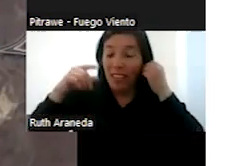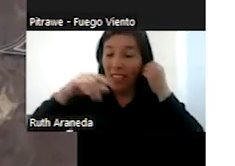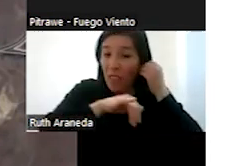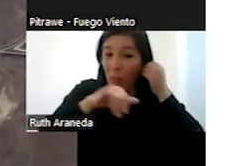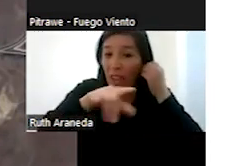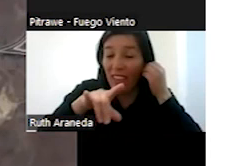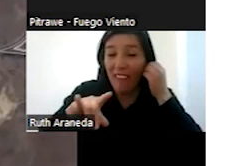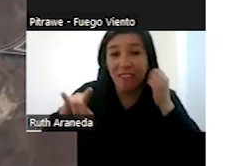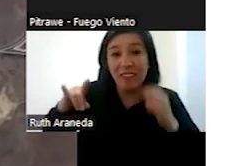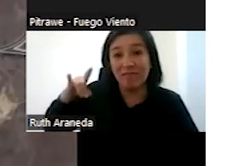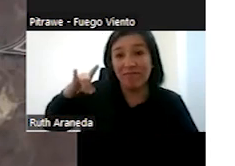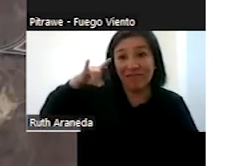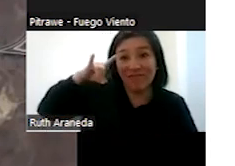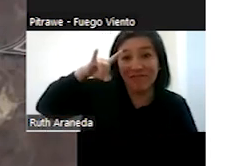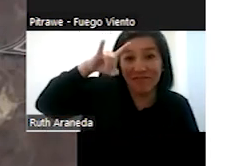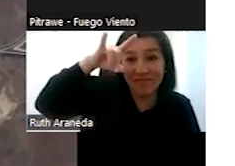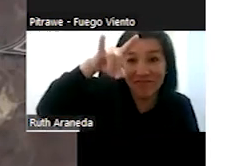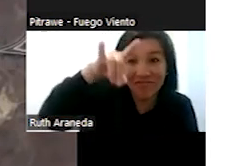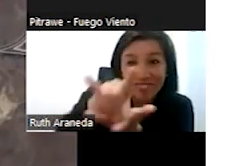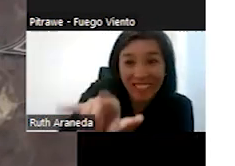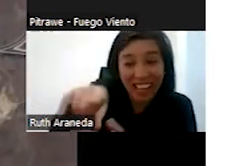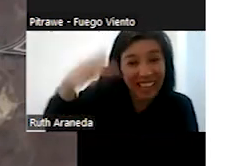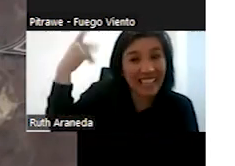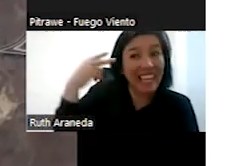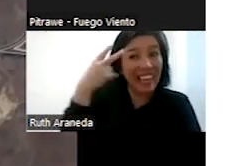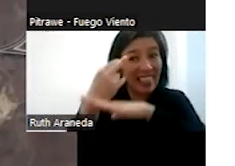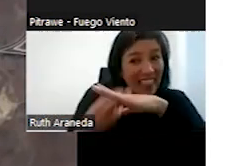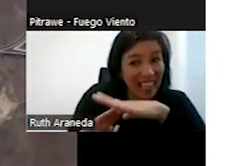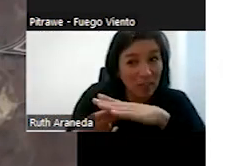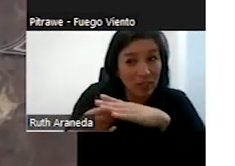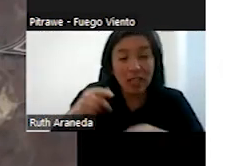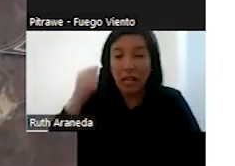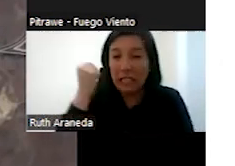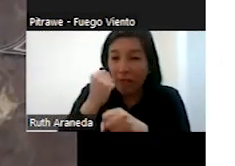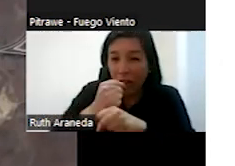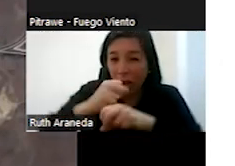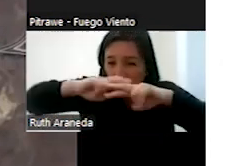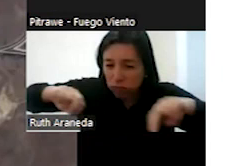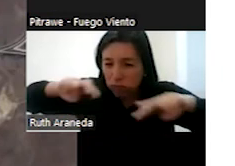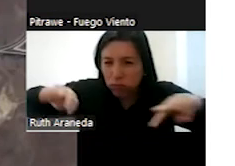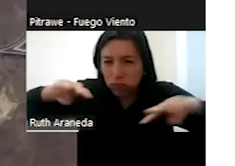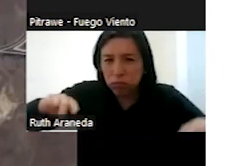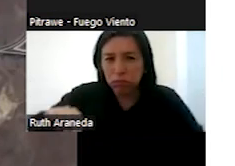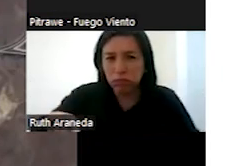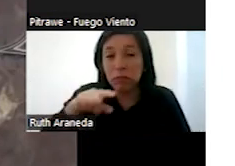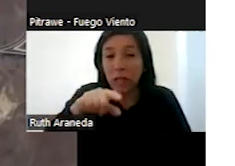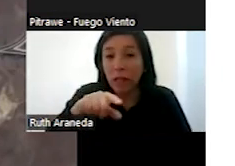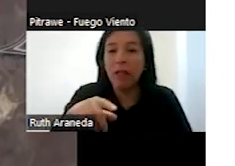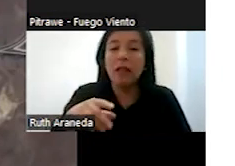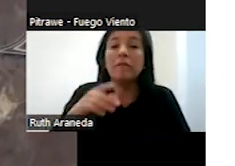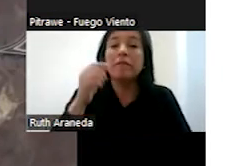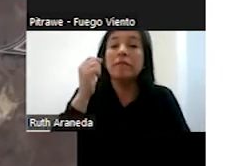ahí junto al bosque de Petra, un santuario de la naturaleza, obviamente era un sitio ideal para el asentamiento humano, y durante este periodo